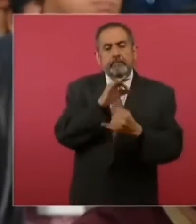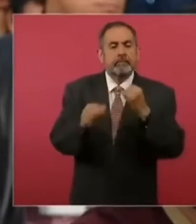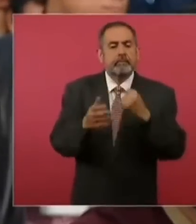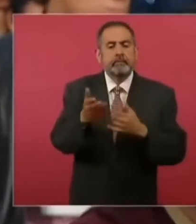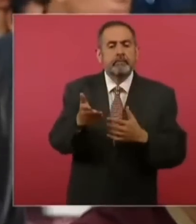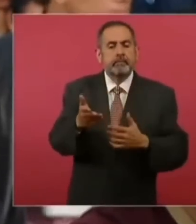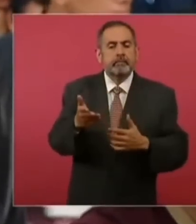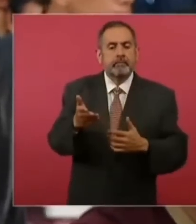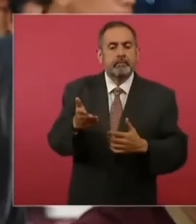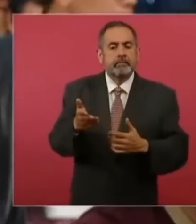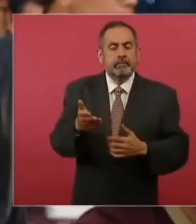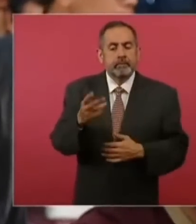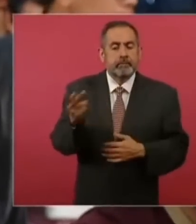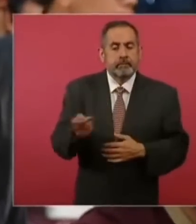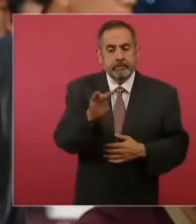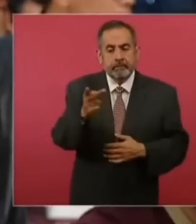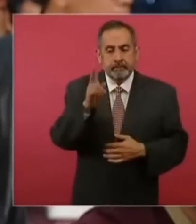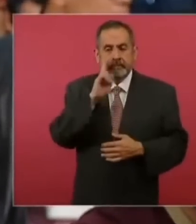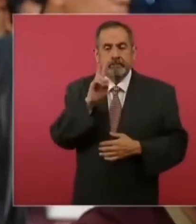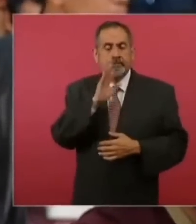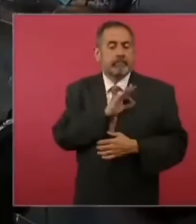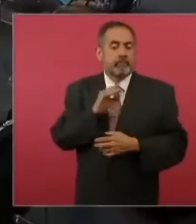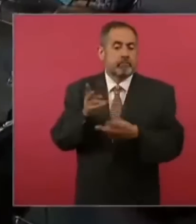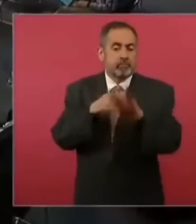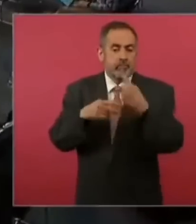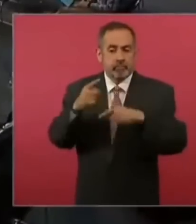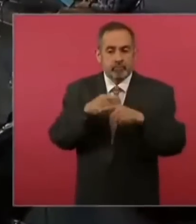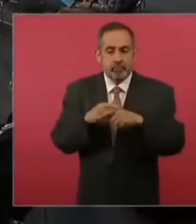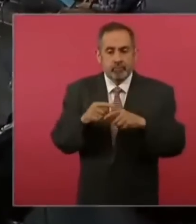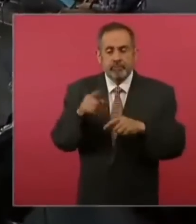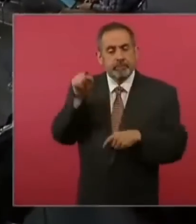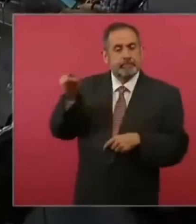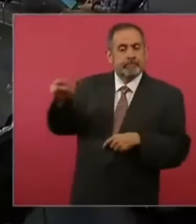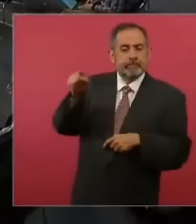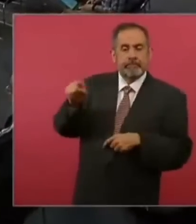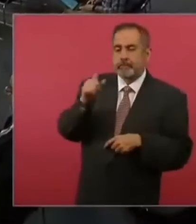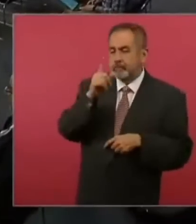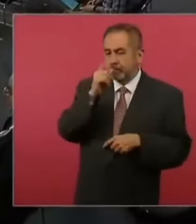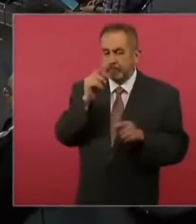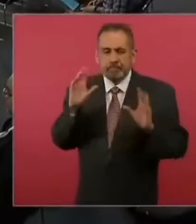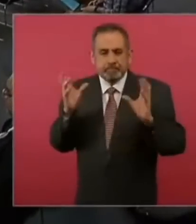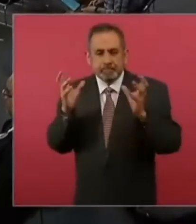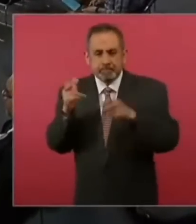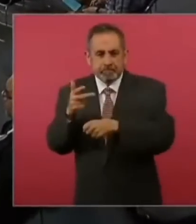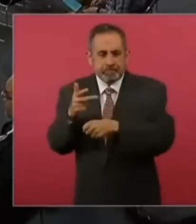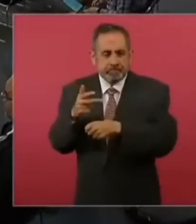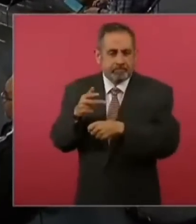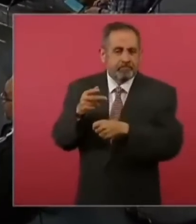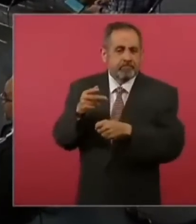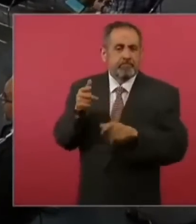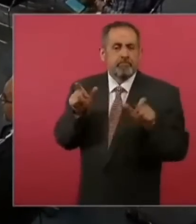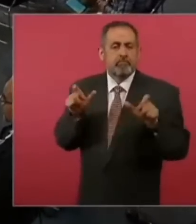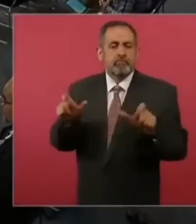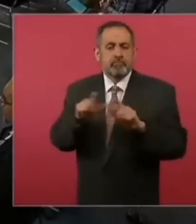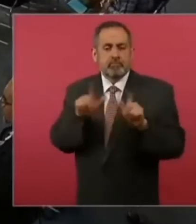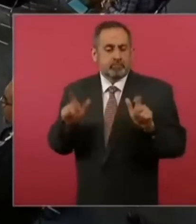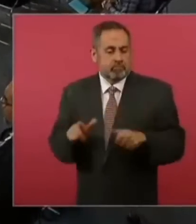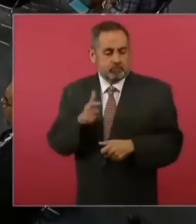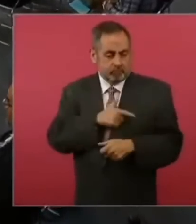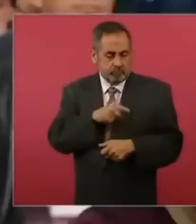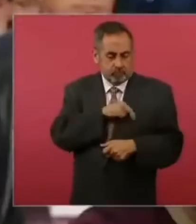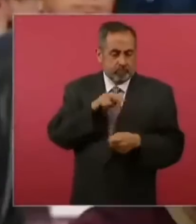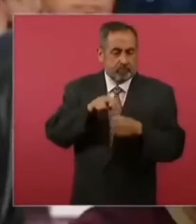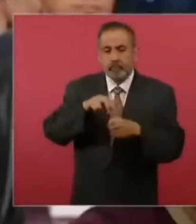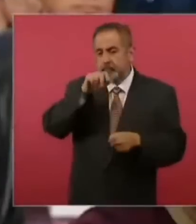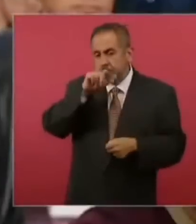último, preguntar si van a regresar los patrullajes por parte de la Guardia Nacional en